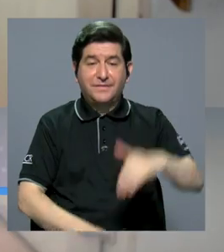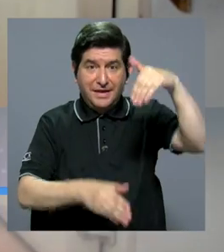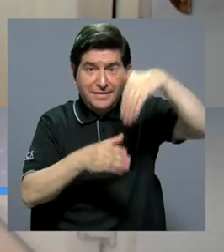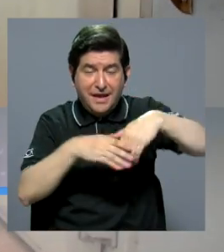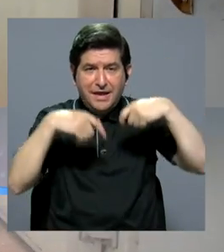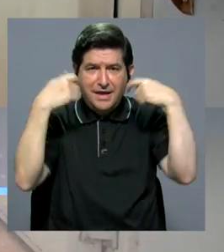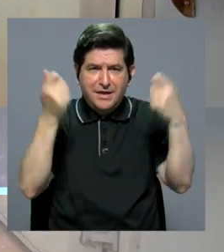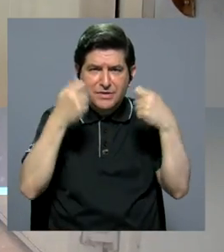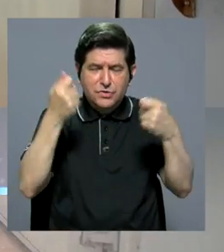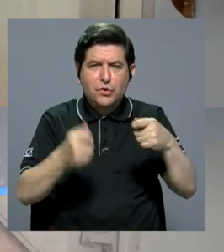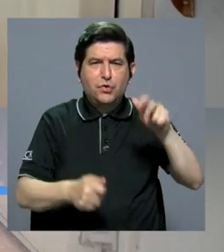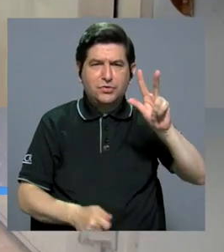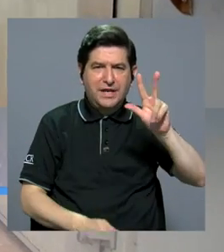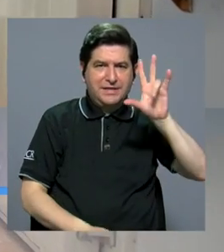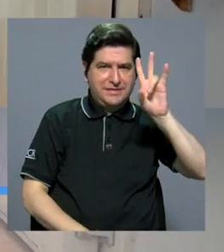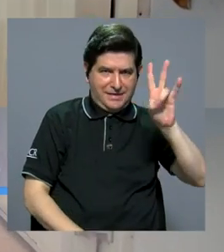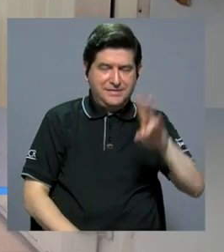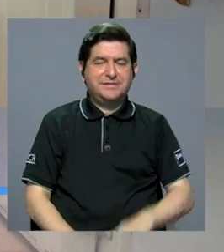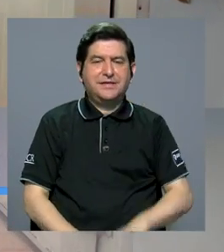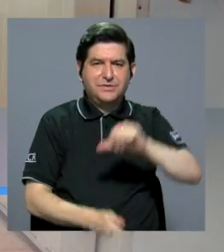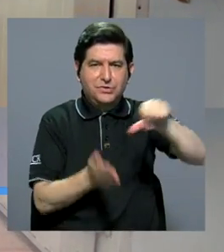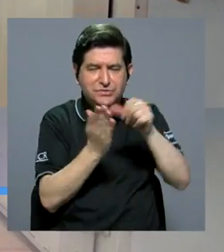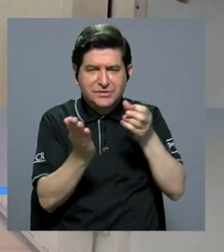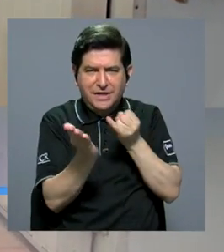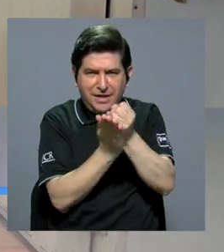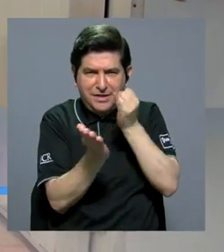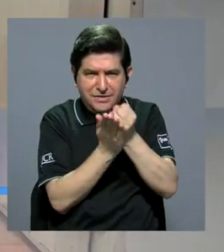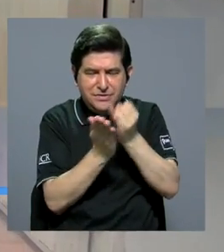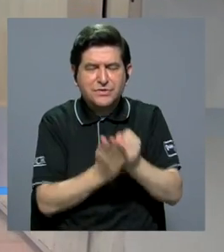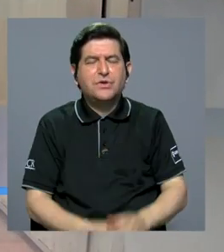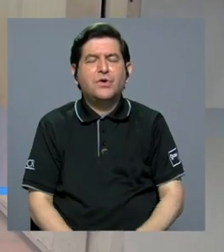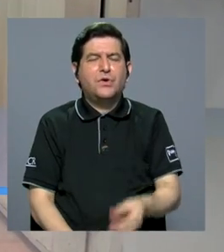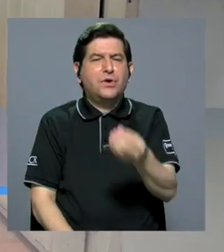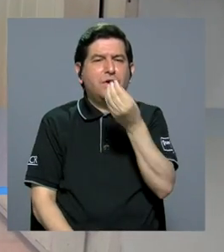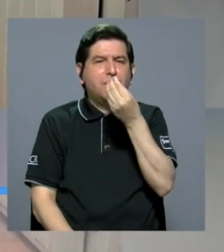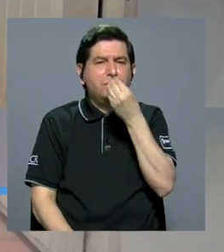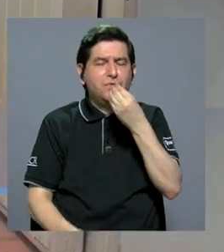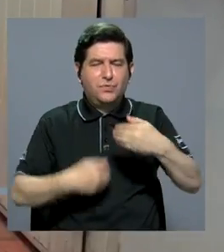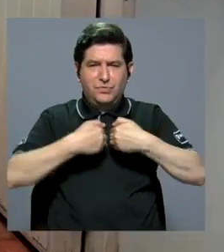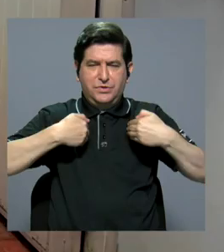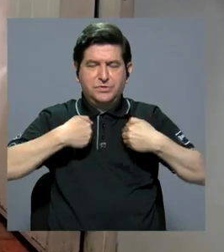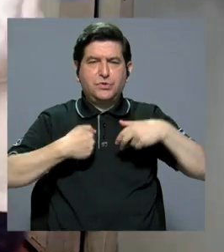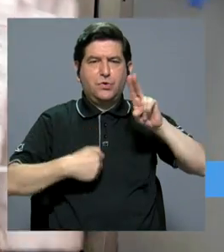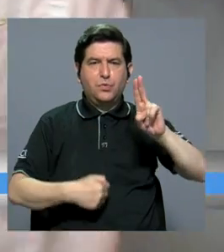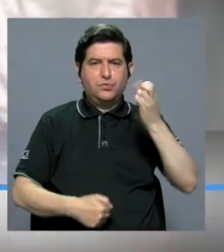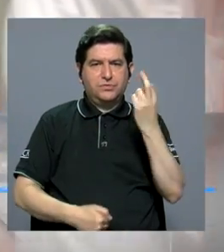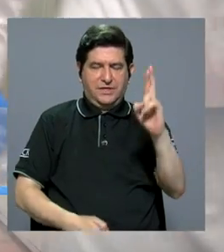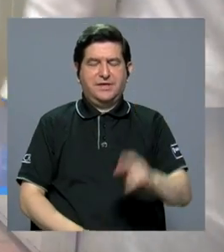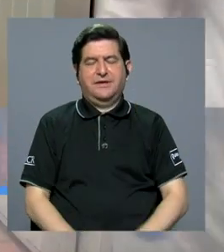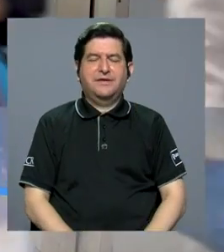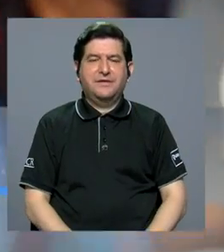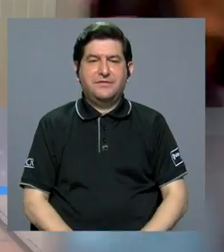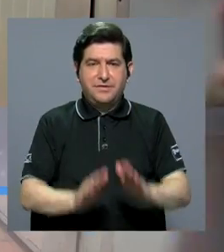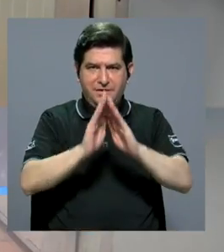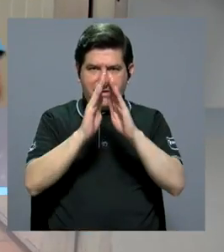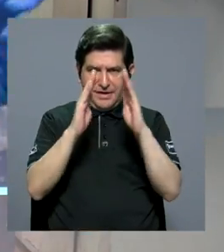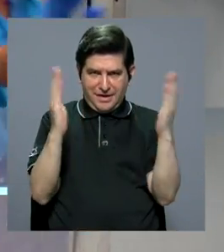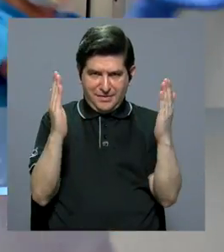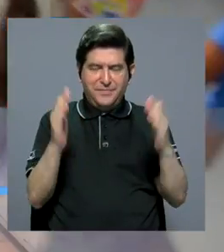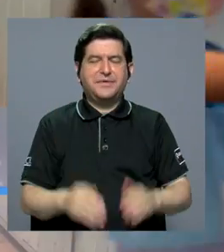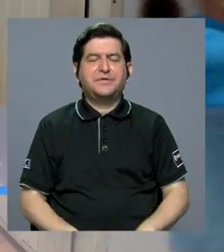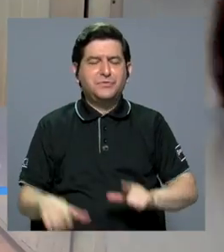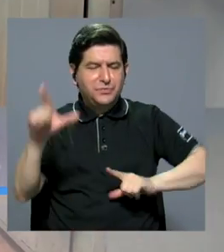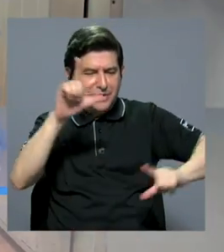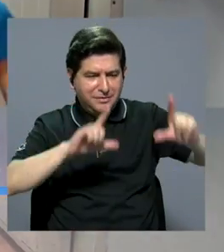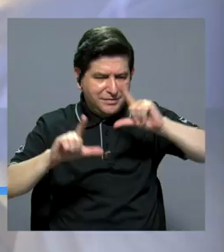En el marco de su aniversario número 37, el Centro de Investigación en Nutrición Animal de la UCR, SINA, abrió las